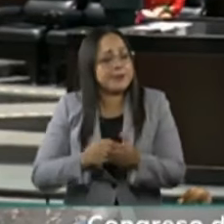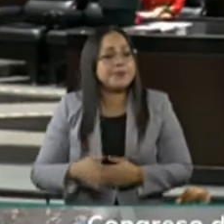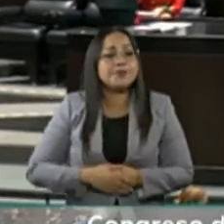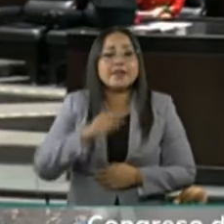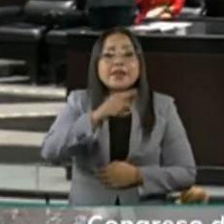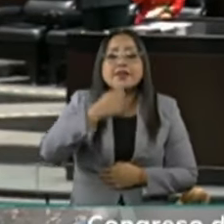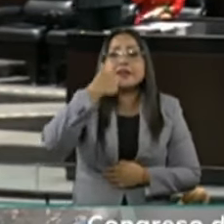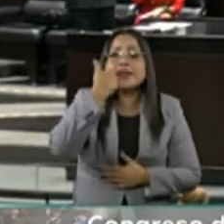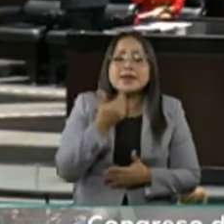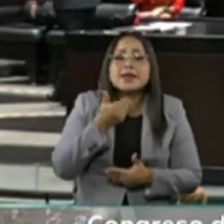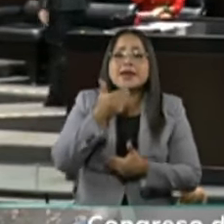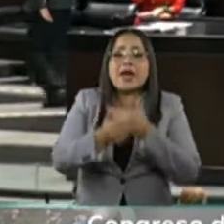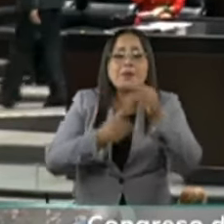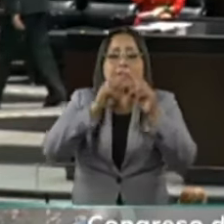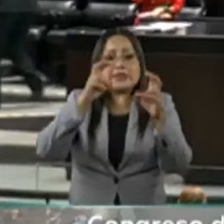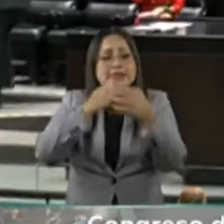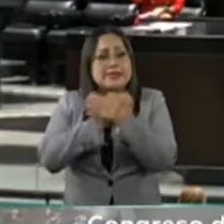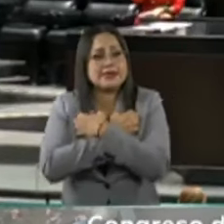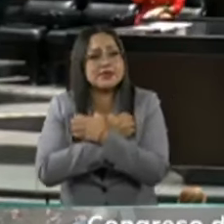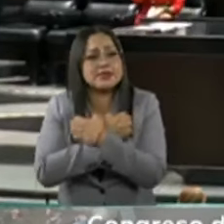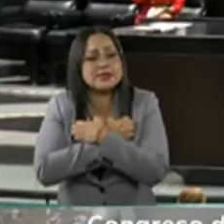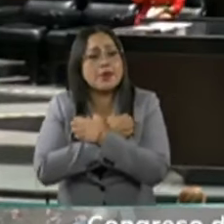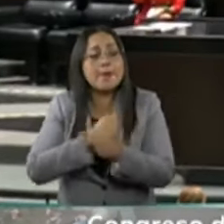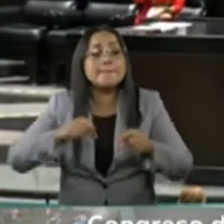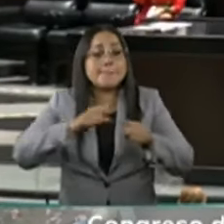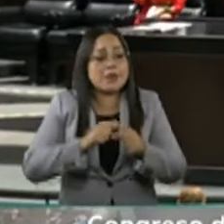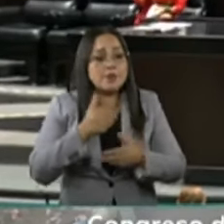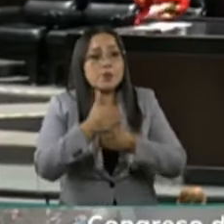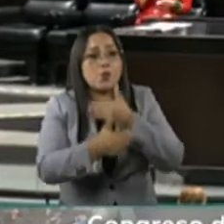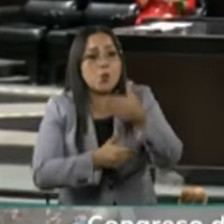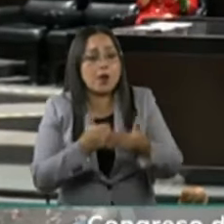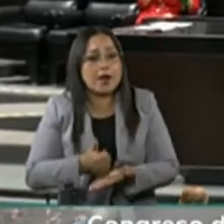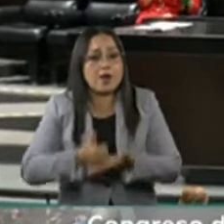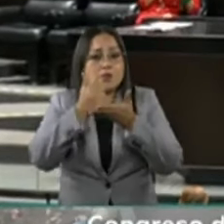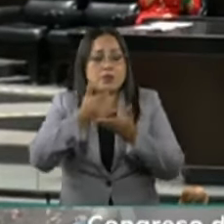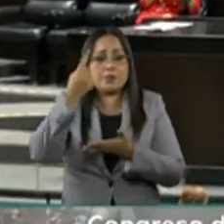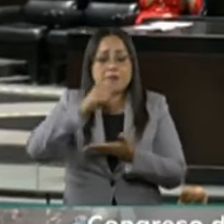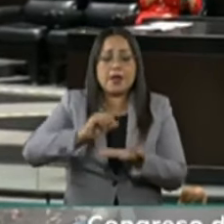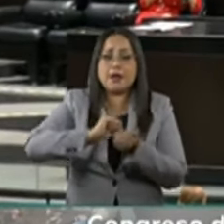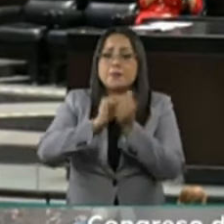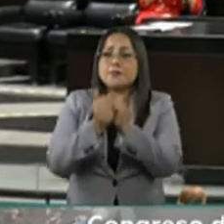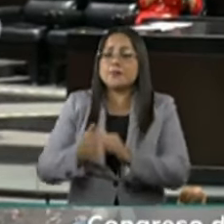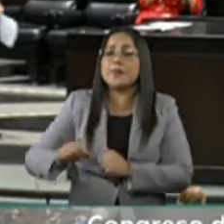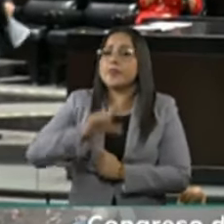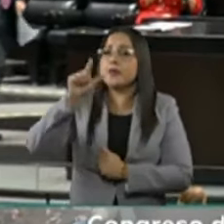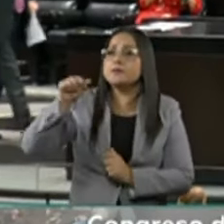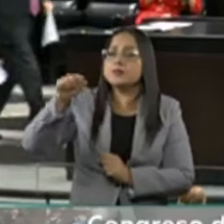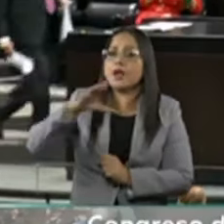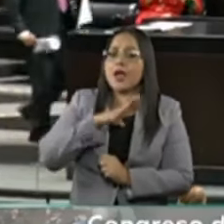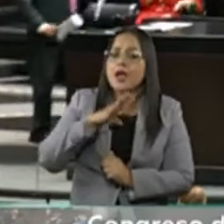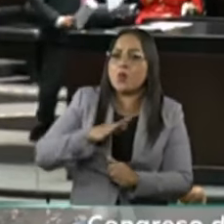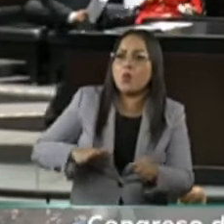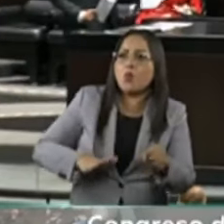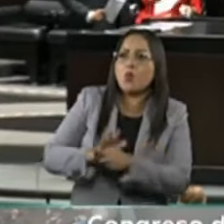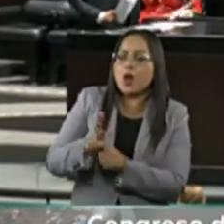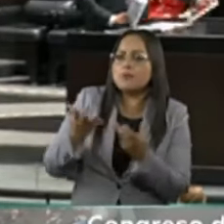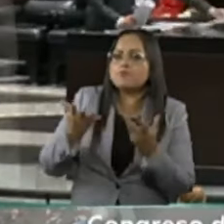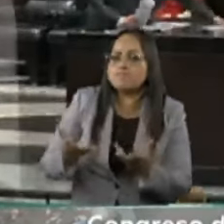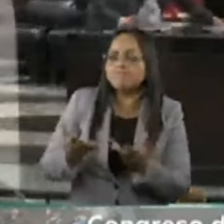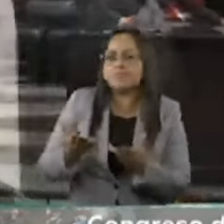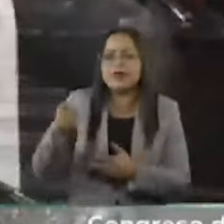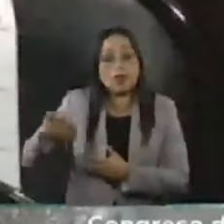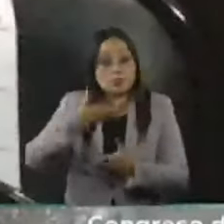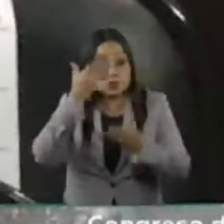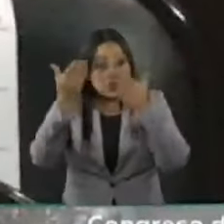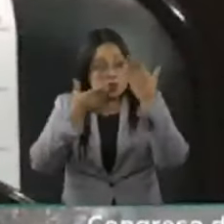de avanzar en el camino educativo y que ese avance les sirva para después trabajar en lo que estudiaron. Que ese